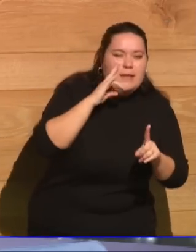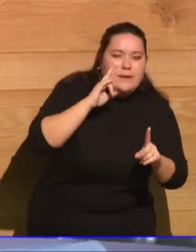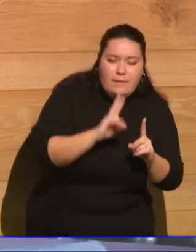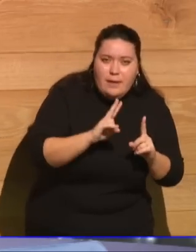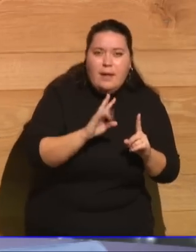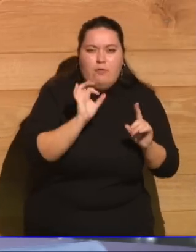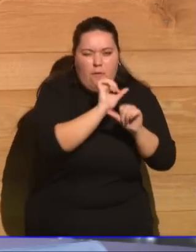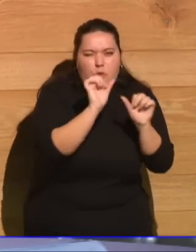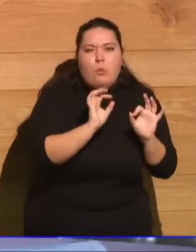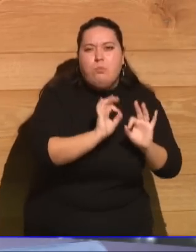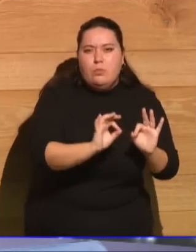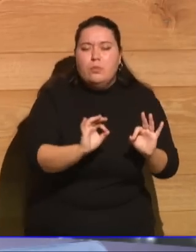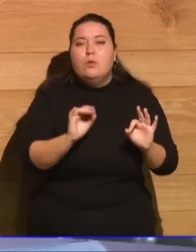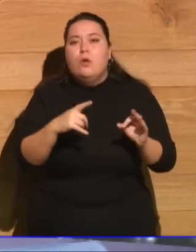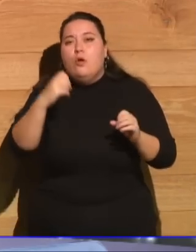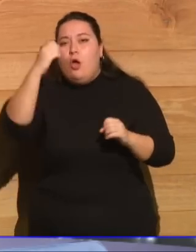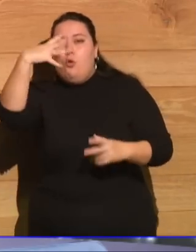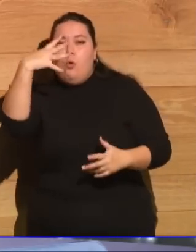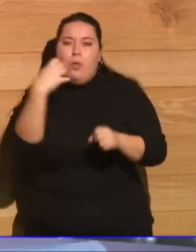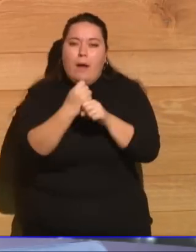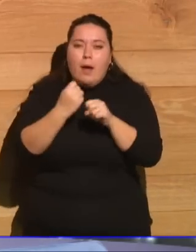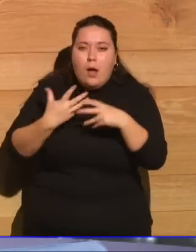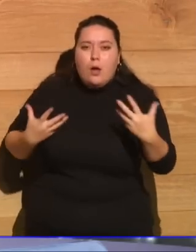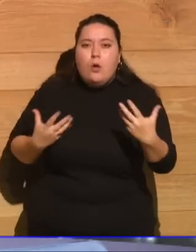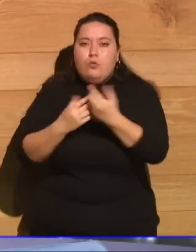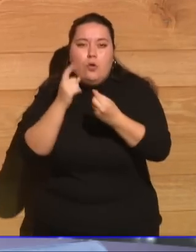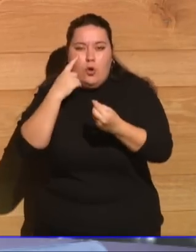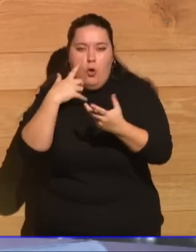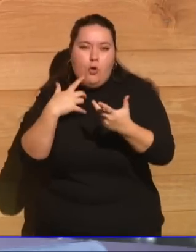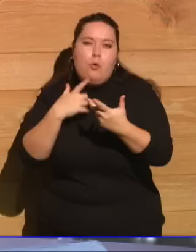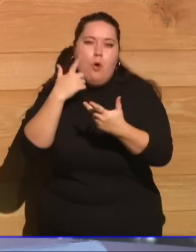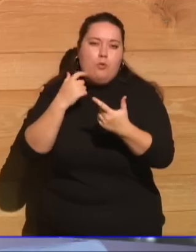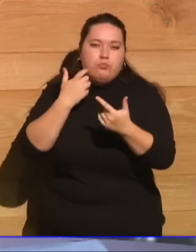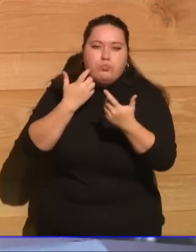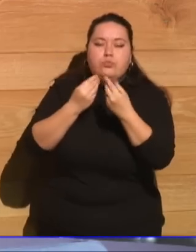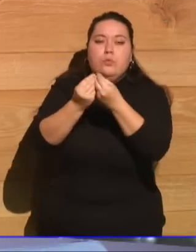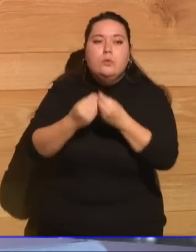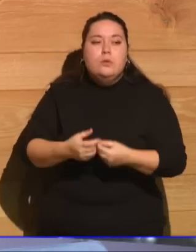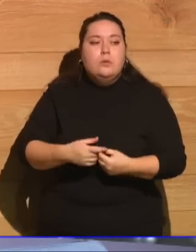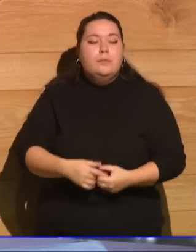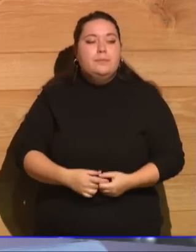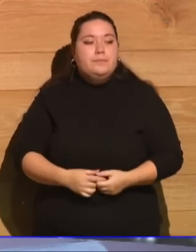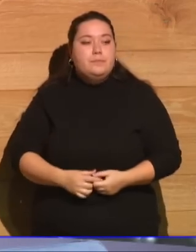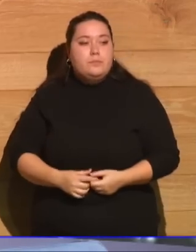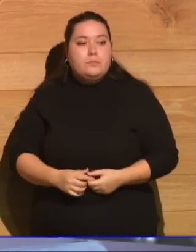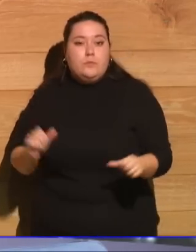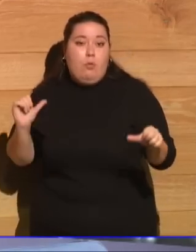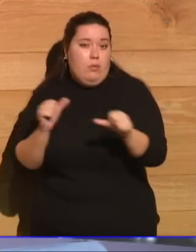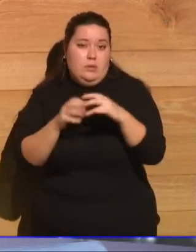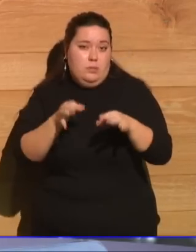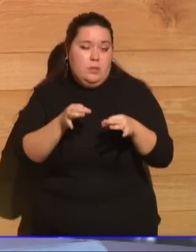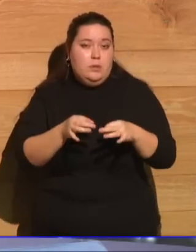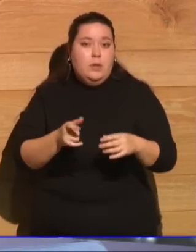de un modo determinado, que trabaje con la luz obligando a trabajar al ojo, que es una cosa que ha hecho durante toda su carrera, y que trata de hacer una